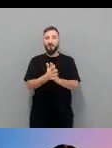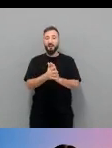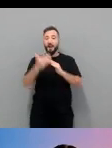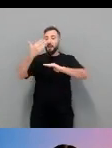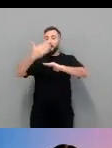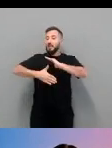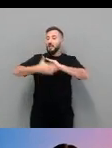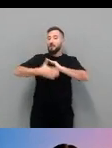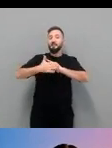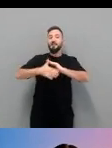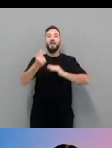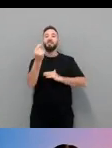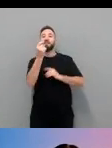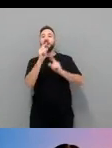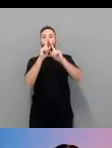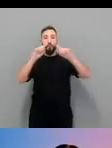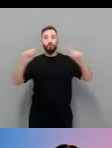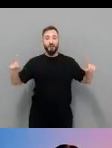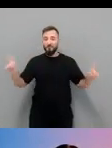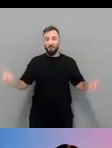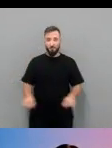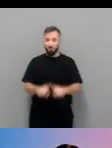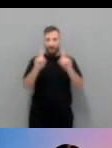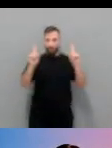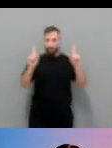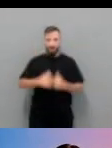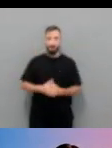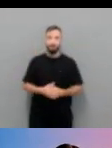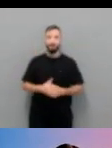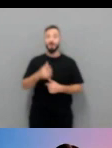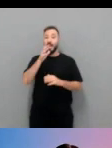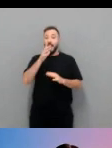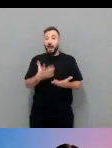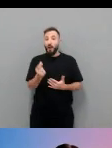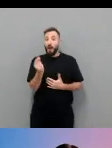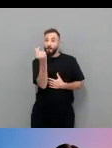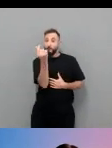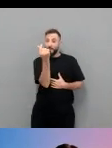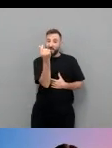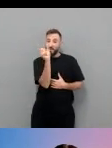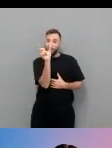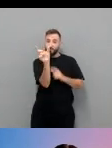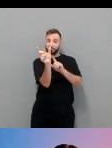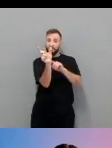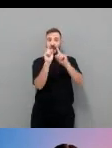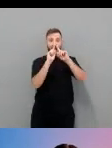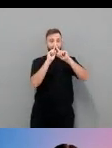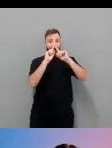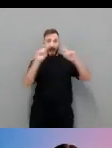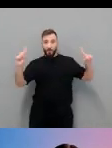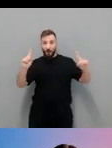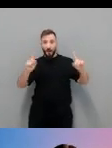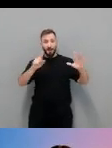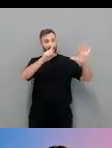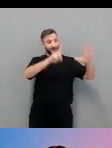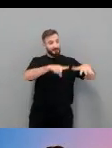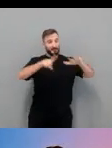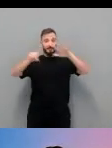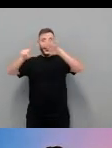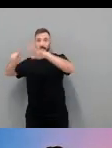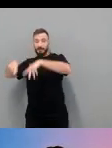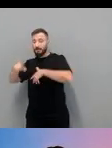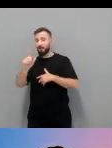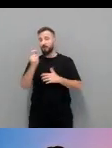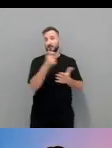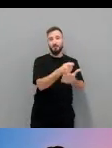recursos de la unidad familiar. Esta vez la cuantía ya no es anual, no se paga semestralmente, sino que se paga